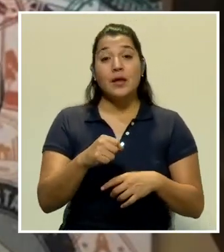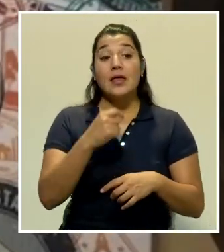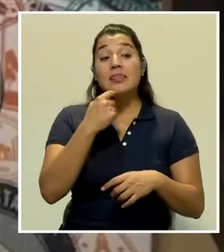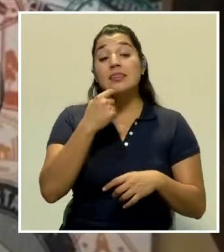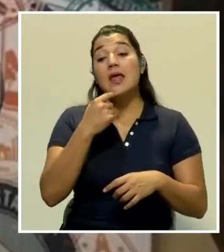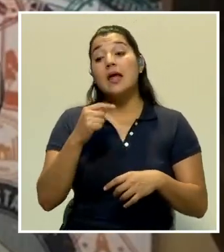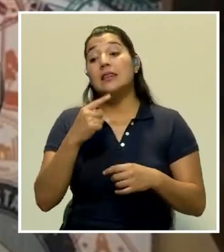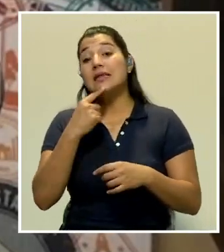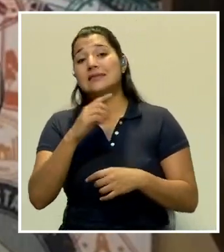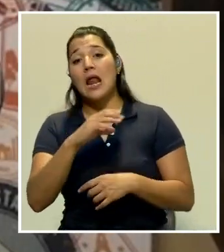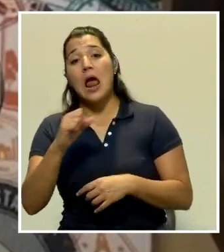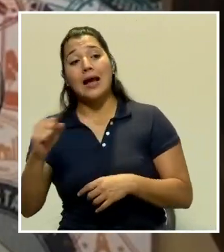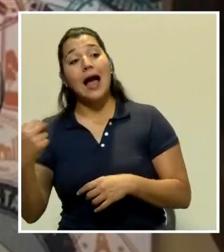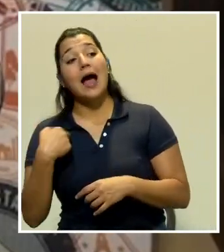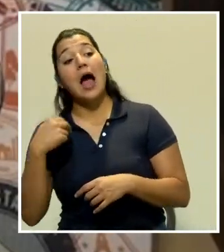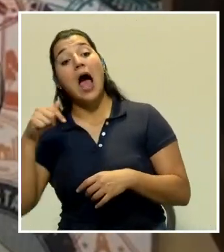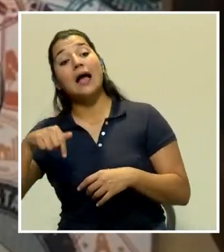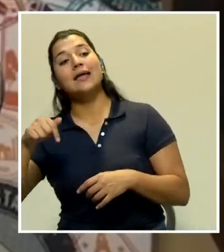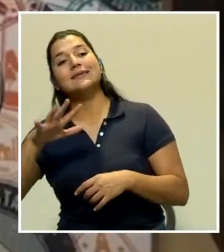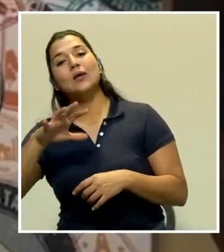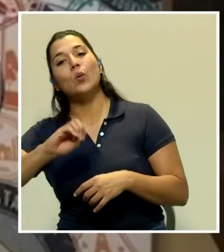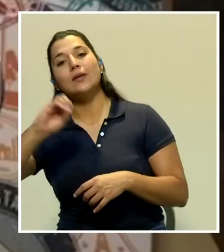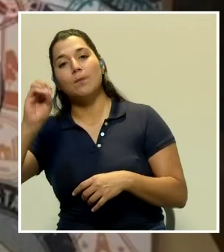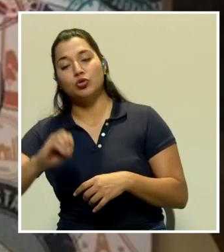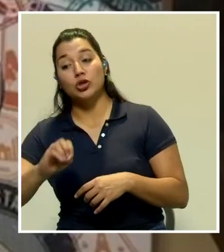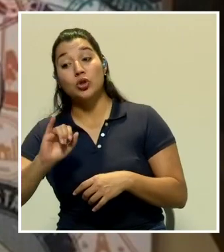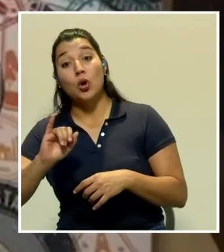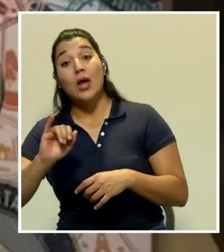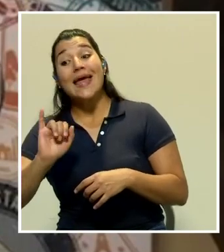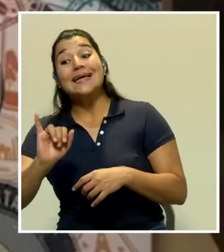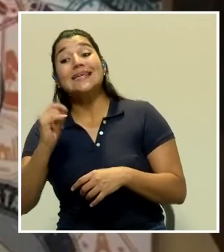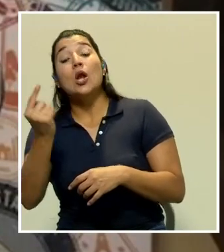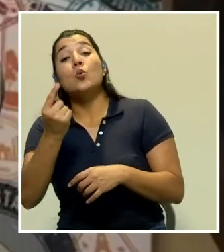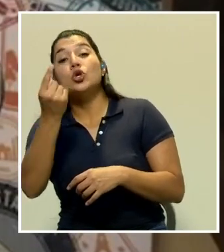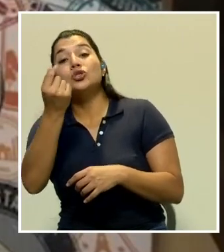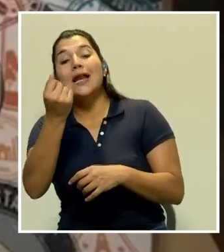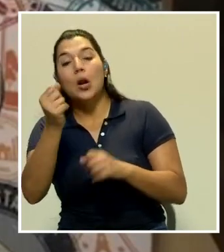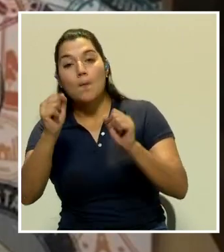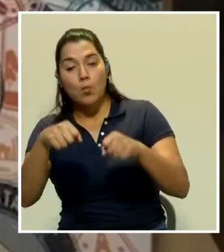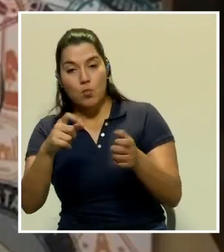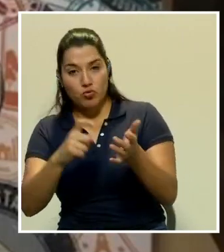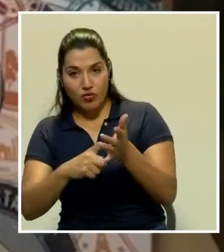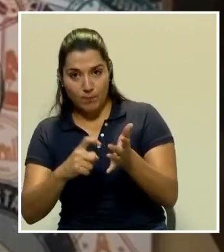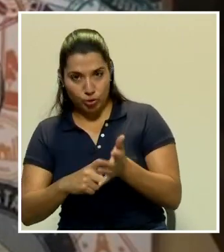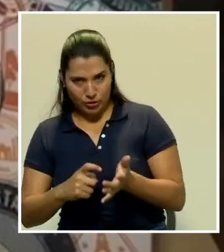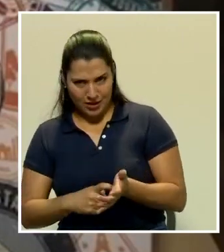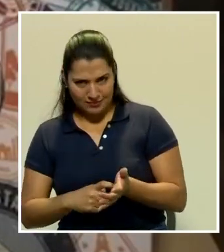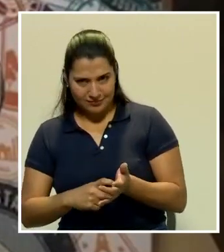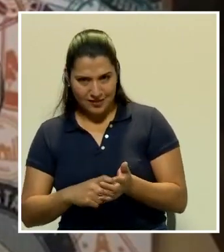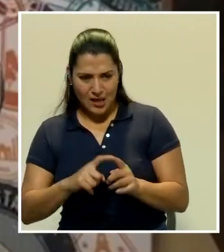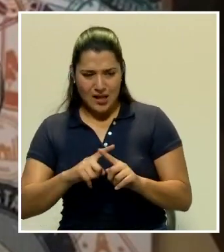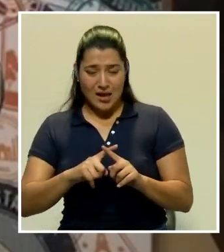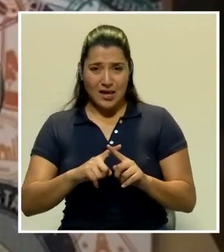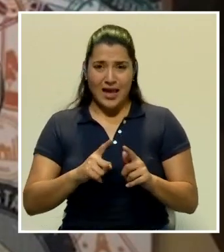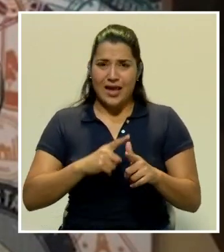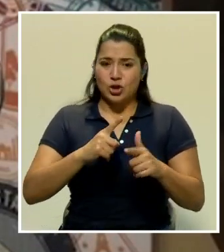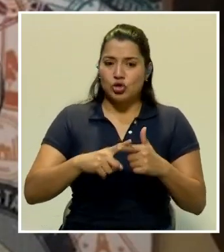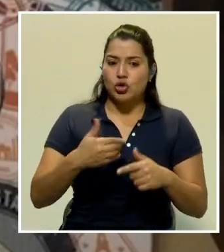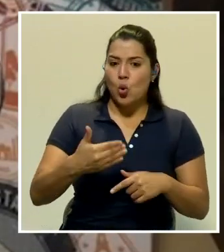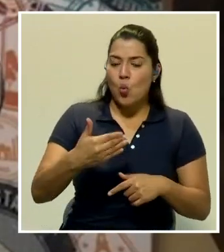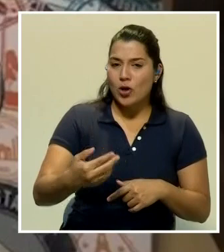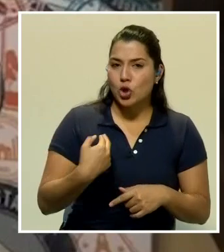50%, que es el reporte que podemos hacer de los salarios. Entonces, ¿qué va a pasar? Cuando sea el momento de presentar la